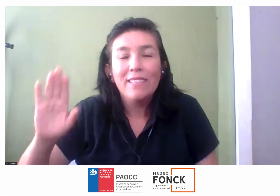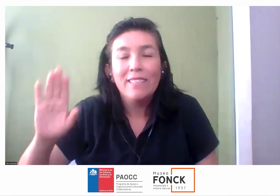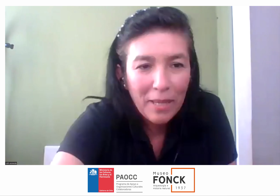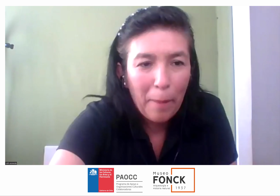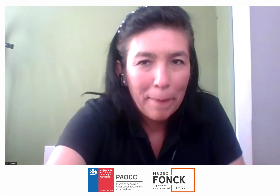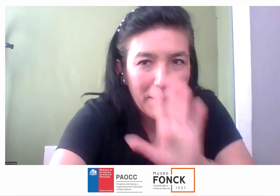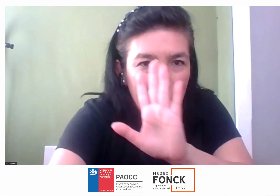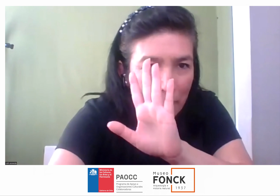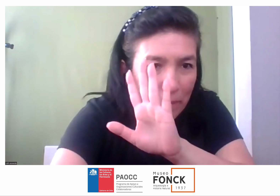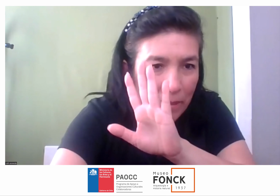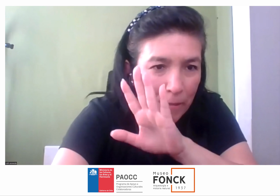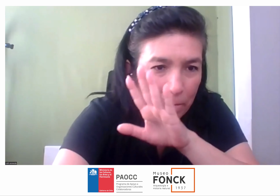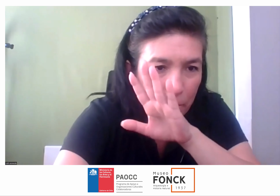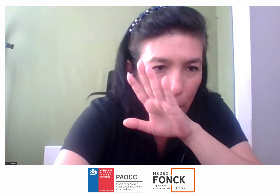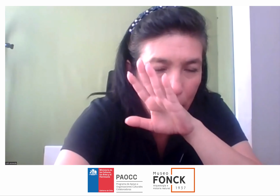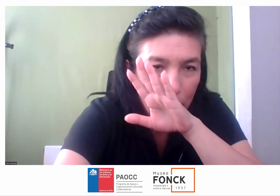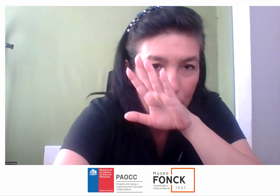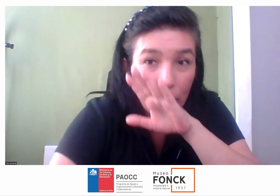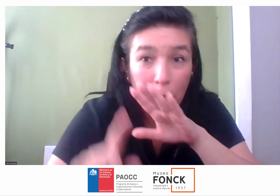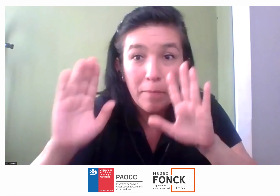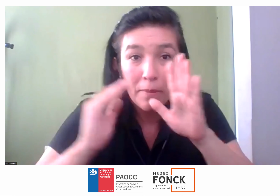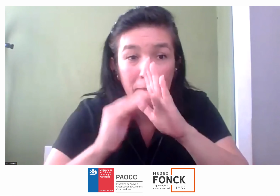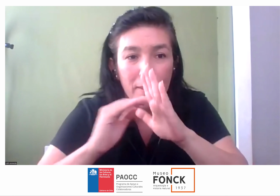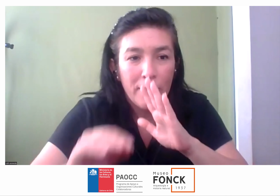Cristóbal Cisterna, quiere decir algo.